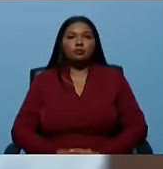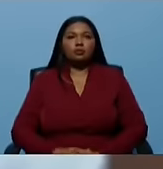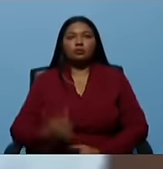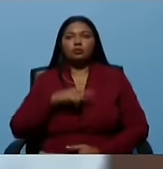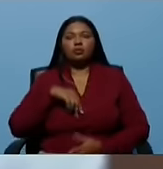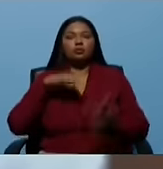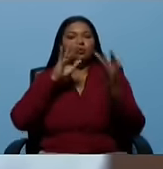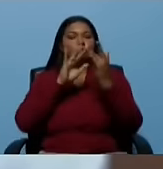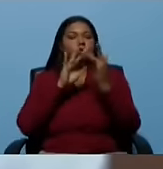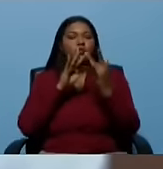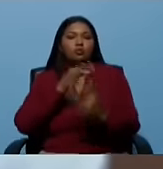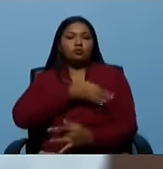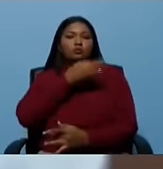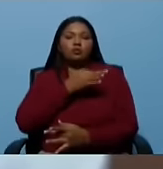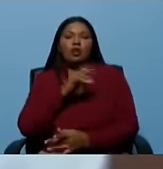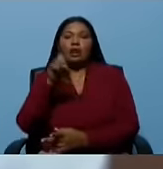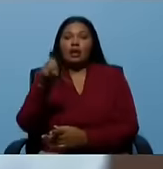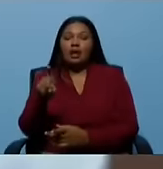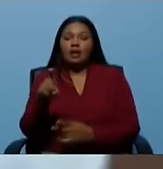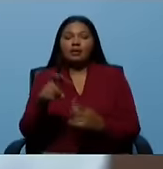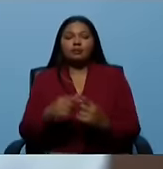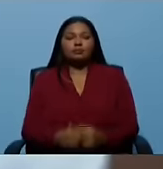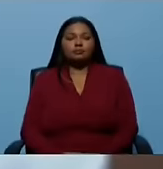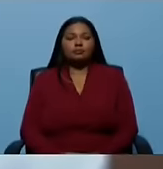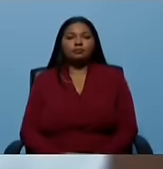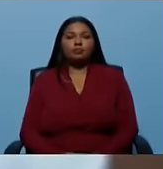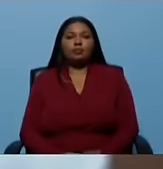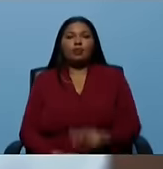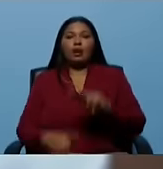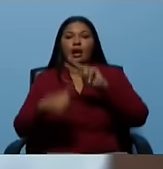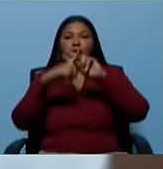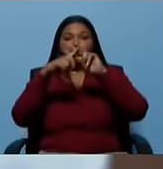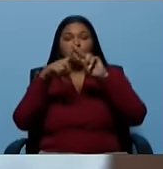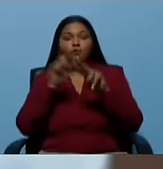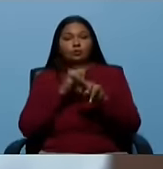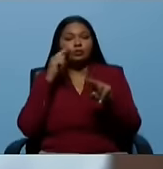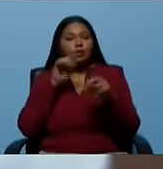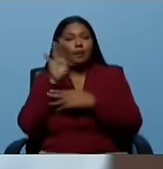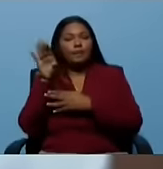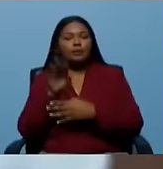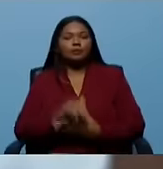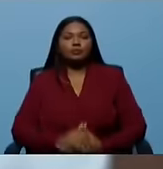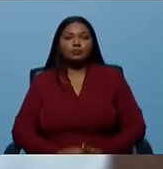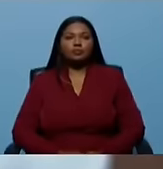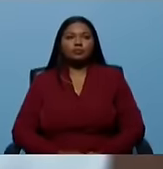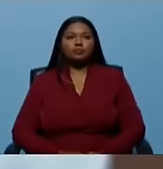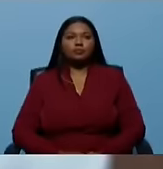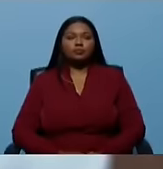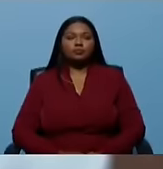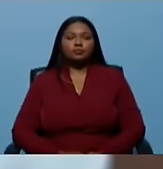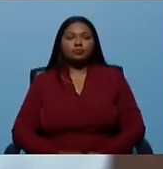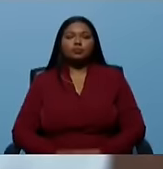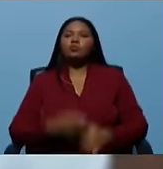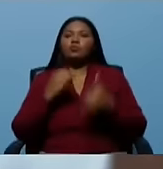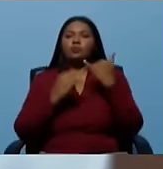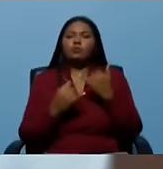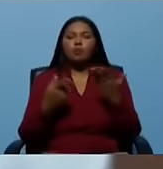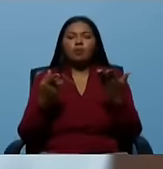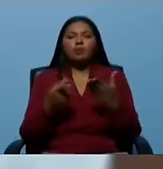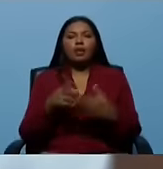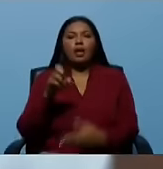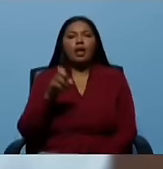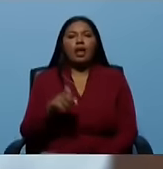x luego que esta empresa no presentara los documentos y un representante legal ante ese país y bueno lo último es que resulta que ahora los mos ha